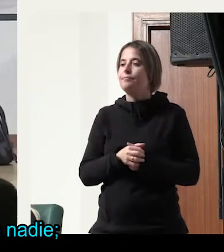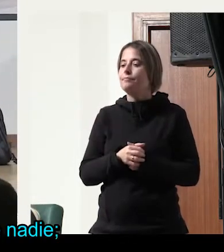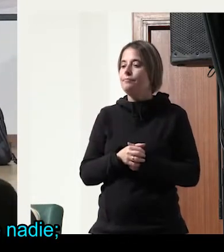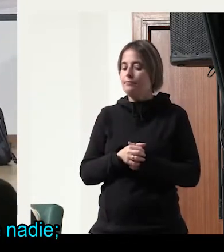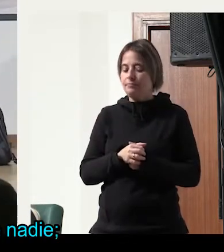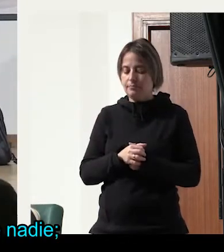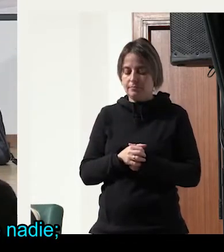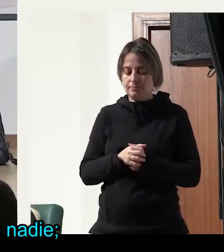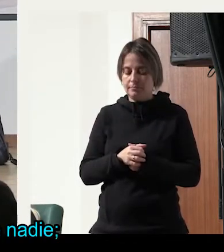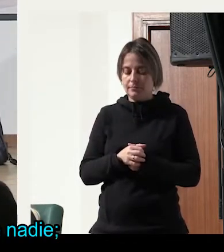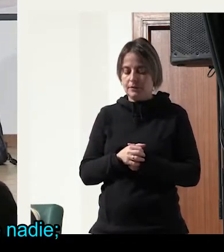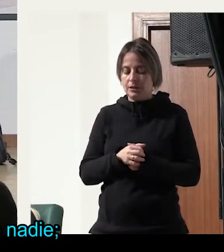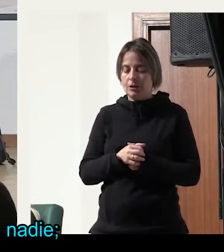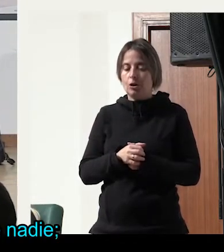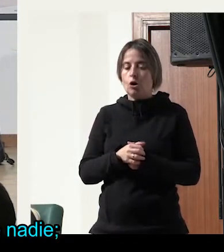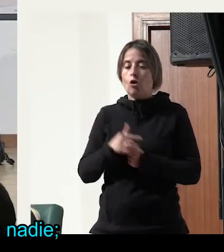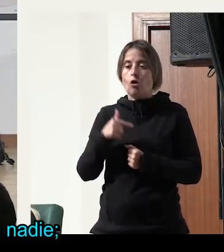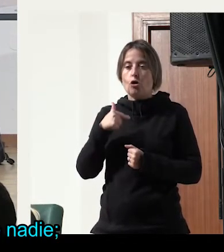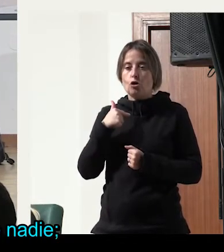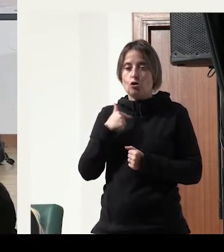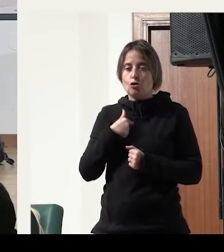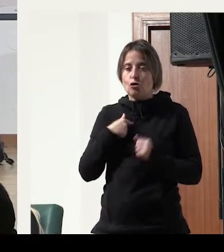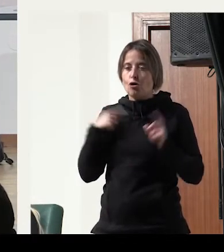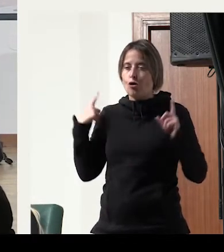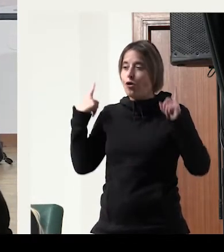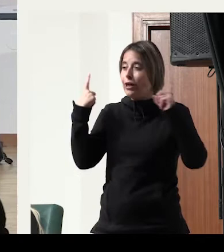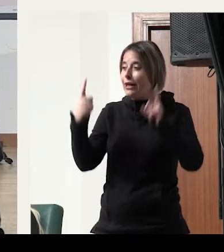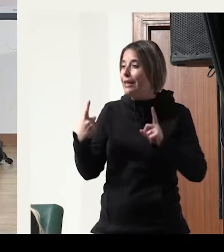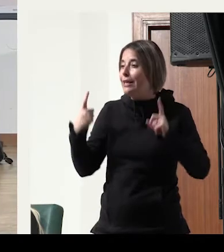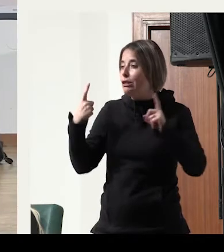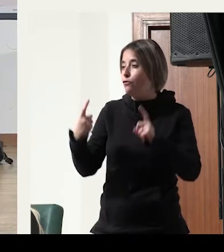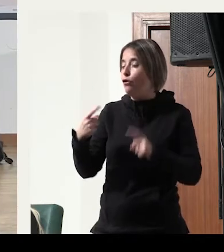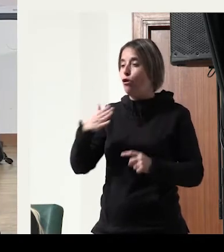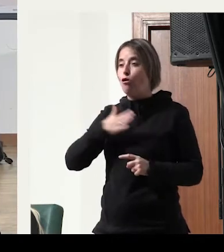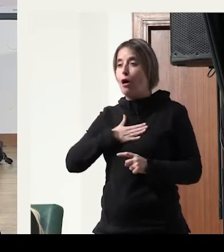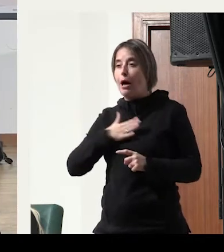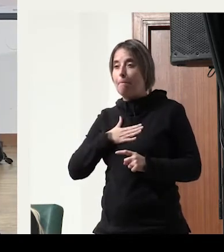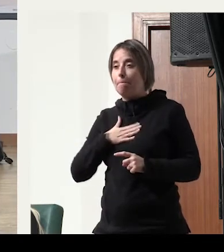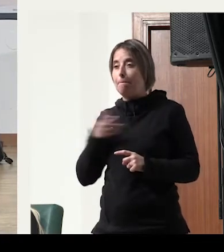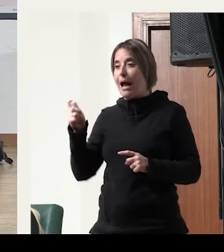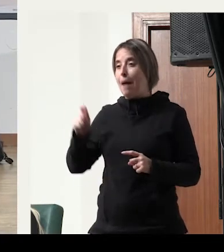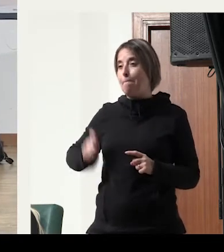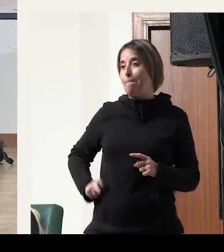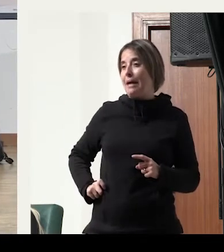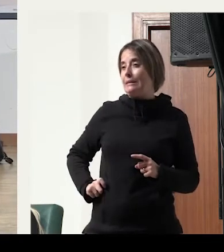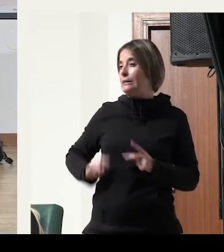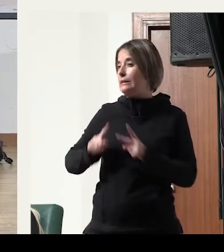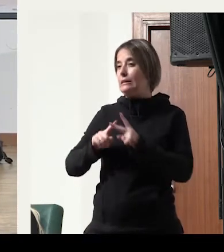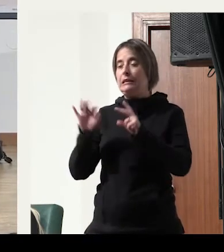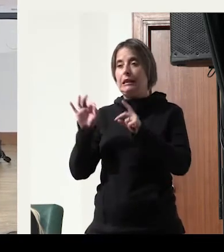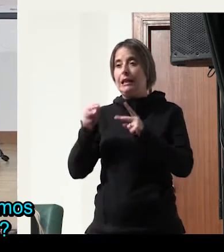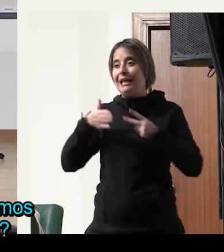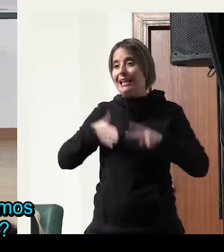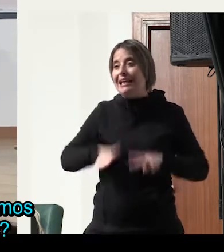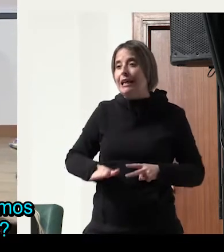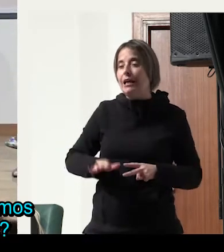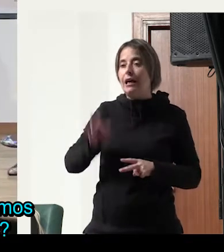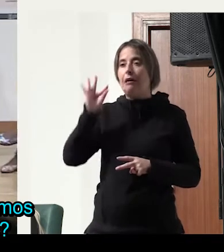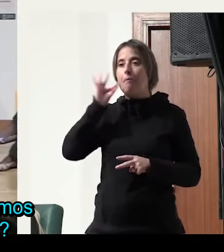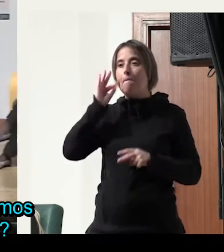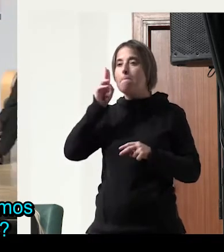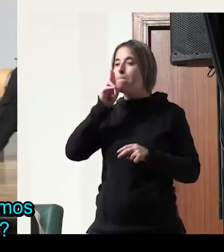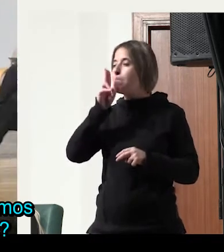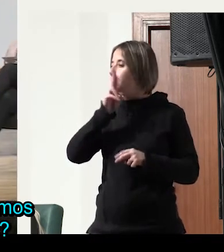estoy en el esfuerzo de no ser de nadie, amante, ni hija ni madre. ¿Por qué